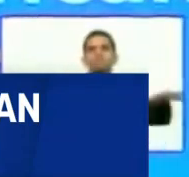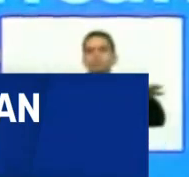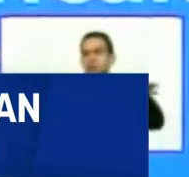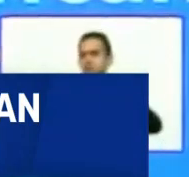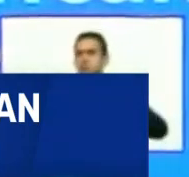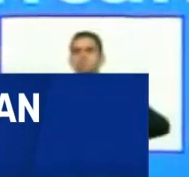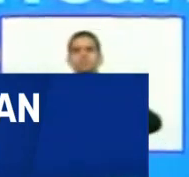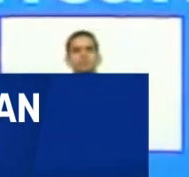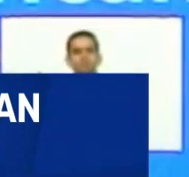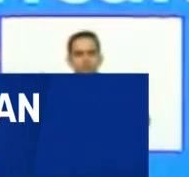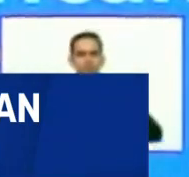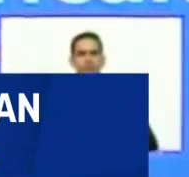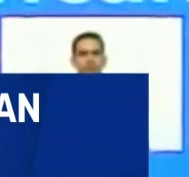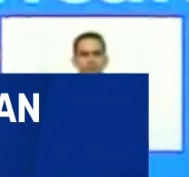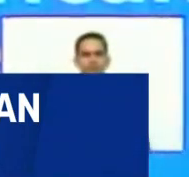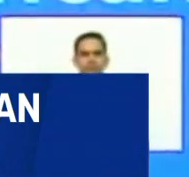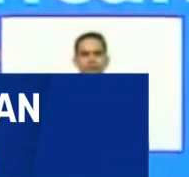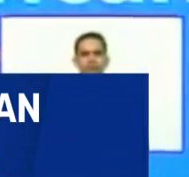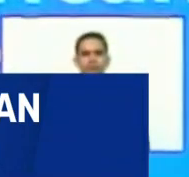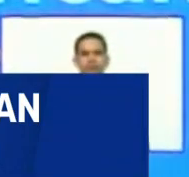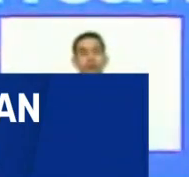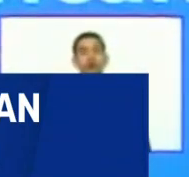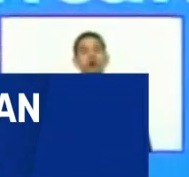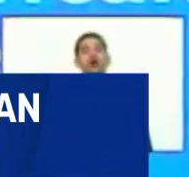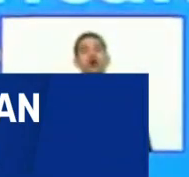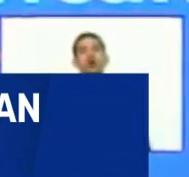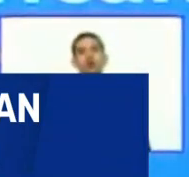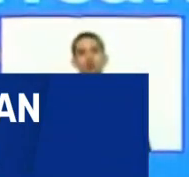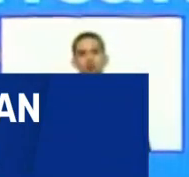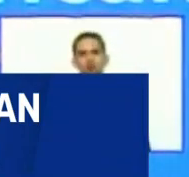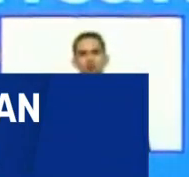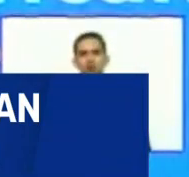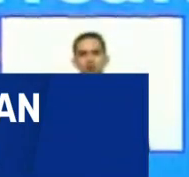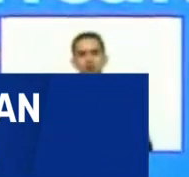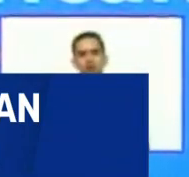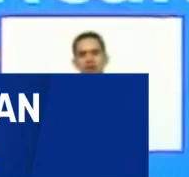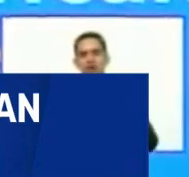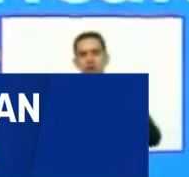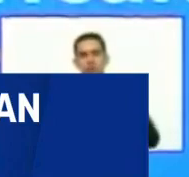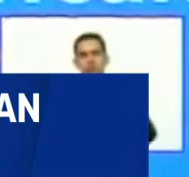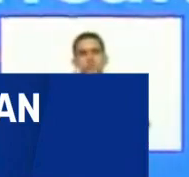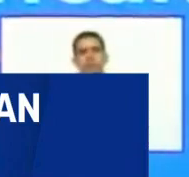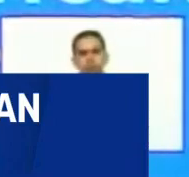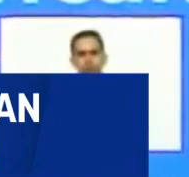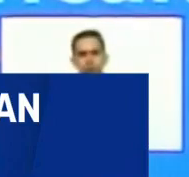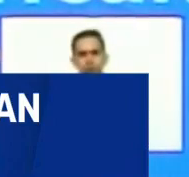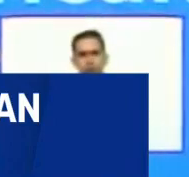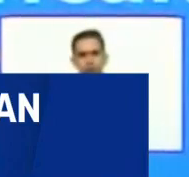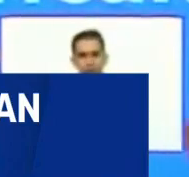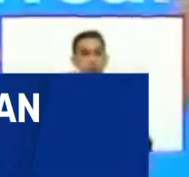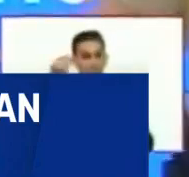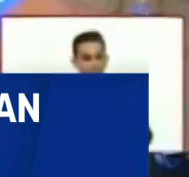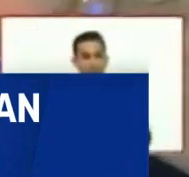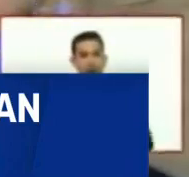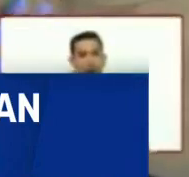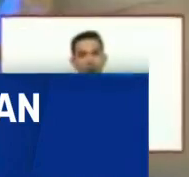Abrimos ventanilla de crédito a bajos intereses para millares de viviendas.